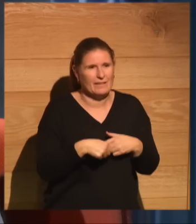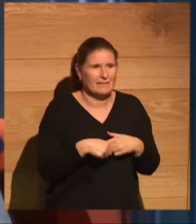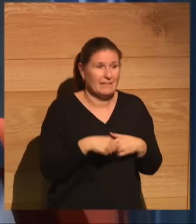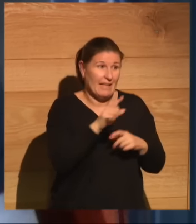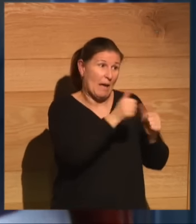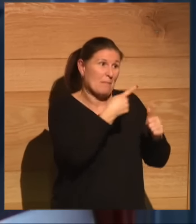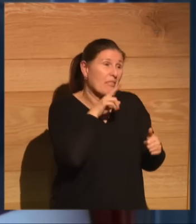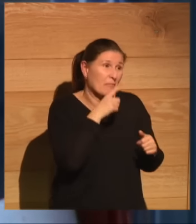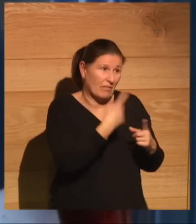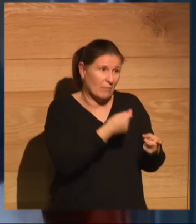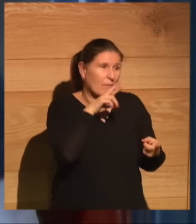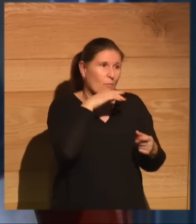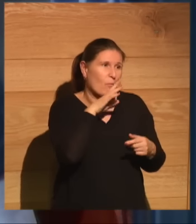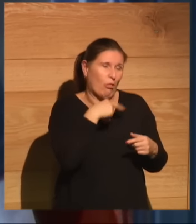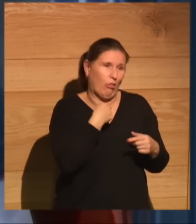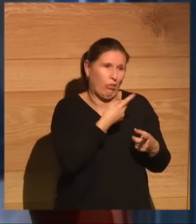ahí.